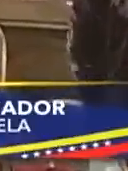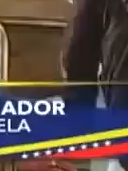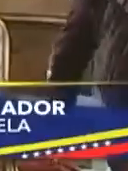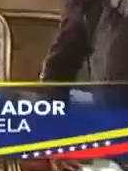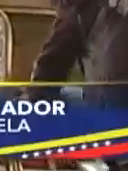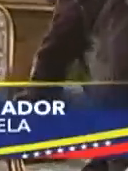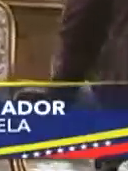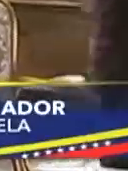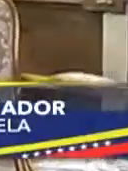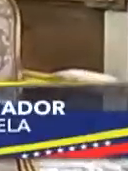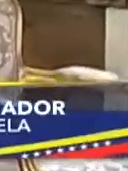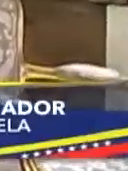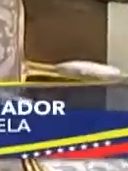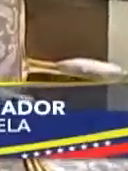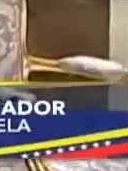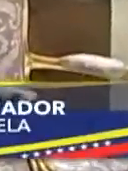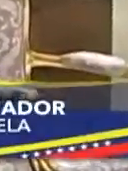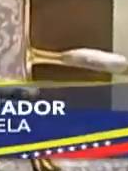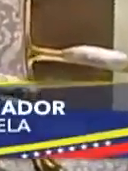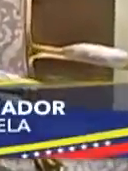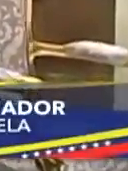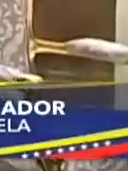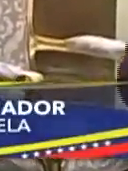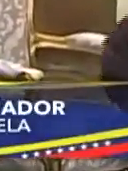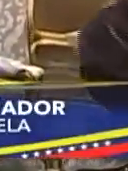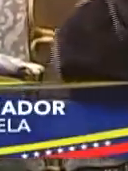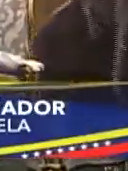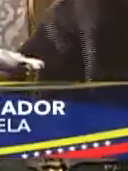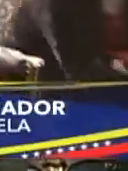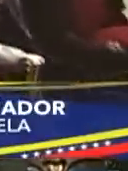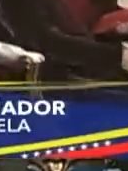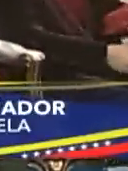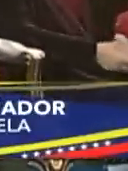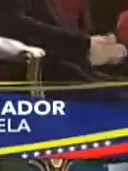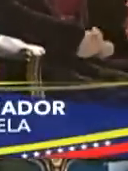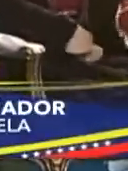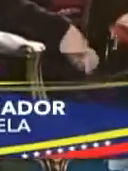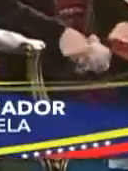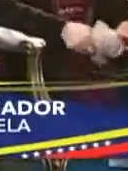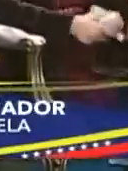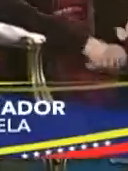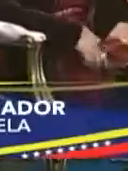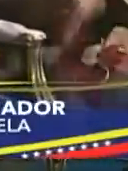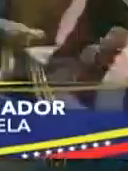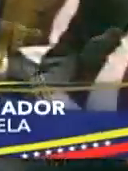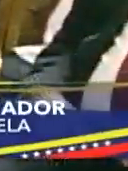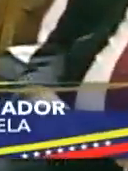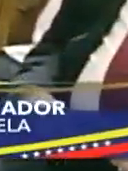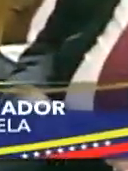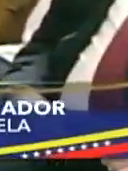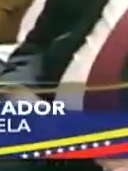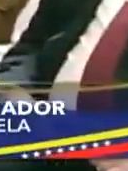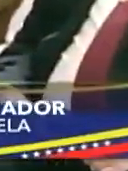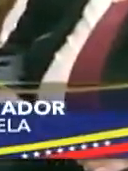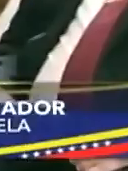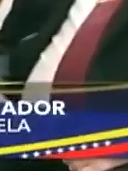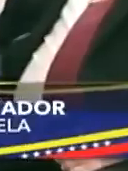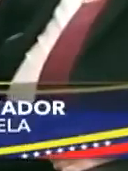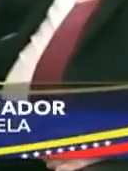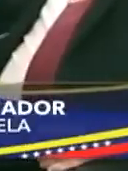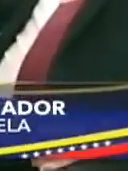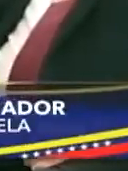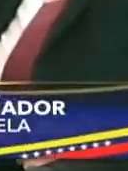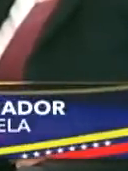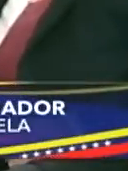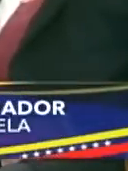servicios hechos a la ciencia, al progreso del país y al mérito sobresaliente. Señor Líbarón, embajador de la República Popular China en la República Bolivariana